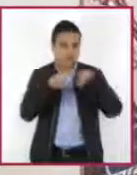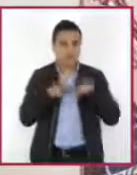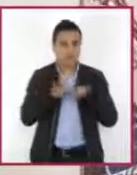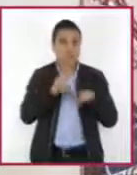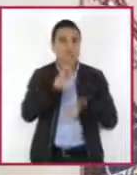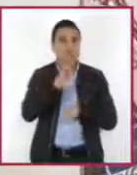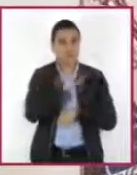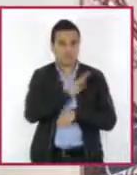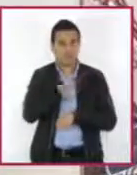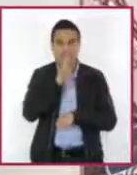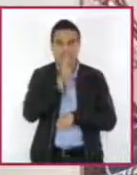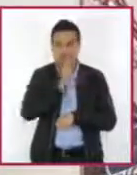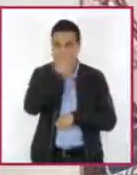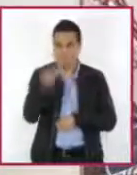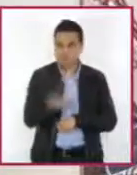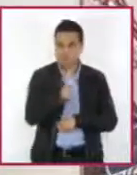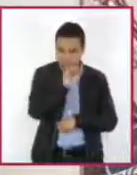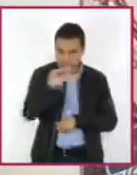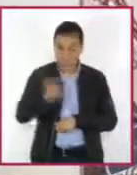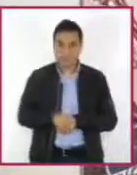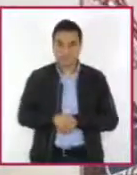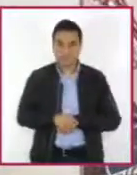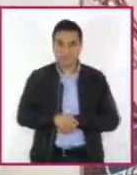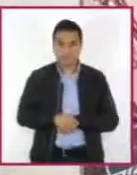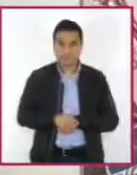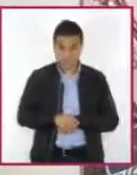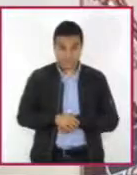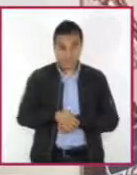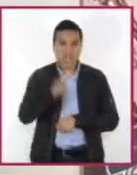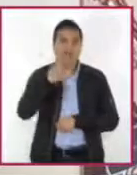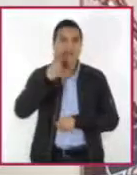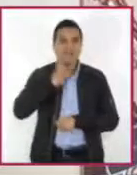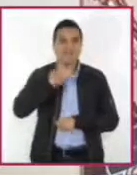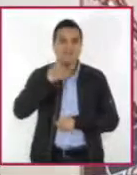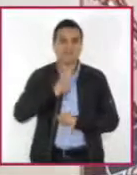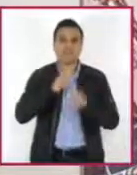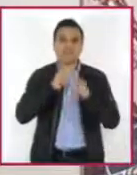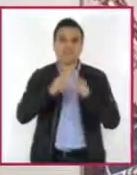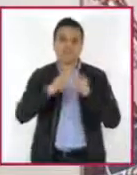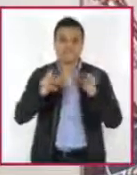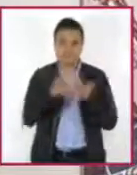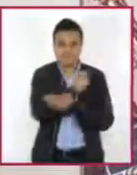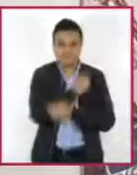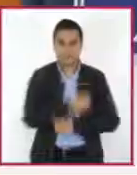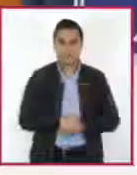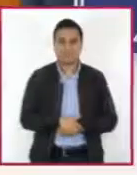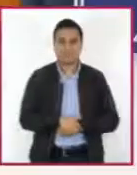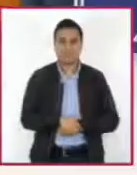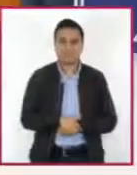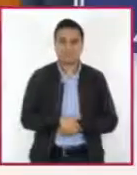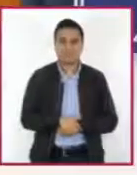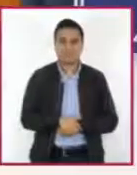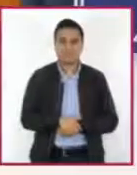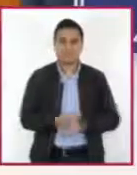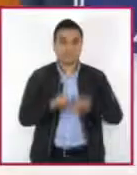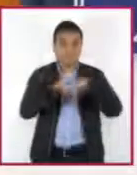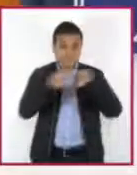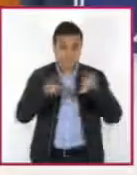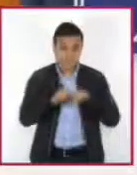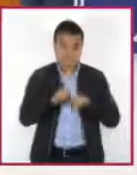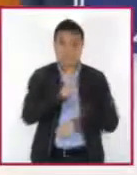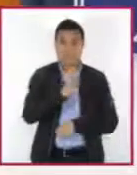avanzar. El equipo que llegue primero a la meta será el ganador del rally Paseo Histórico. El equipo Benjamin Franklin